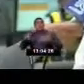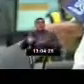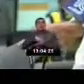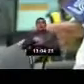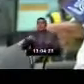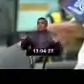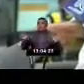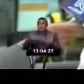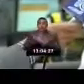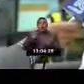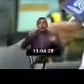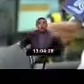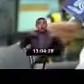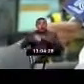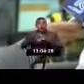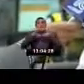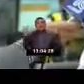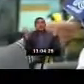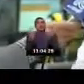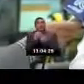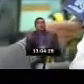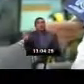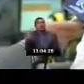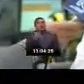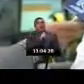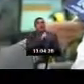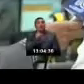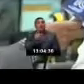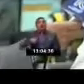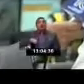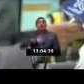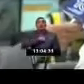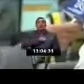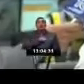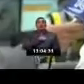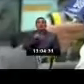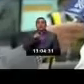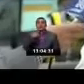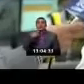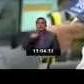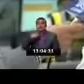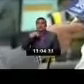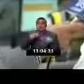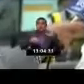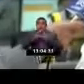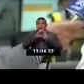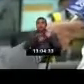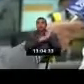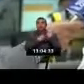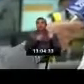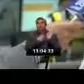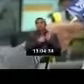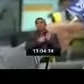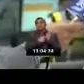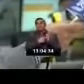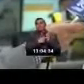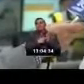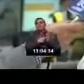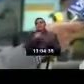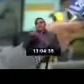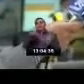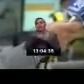a llenar los estadios en los partidos de fútbol, en lo absoluto. Vamos a acomodarnos a lo que nos dijo la Corte Constitucional, que obviamente